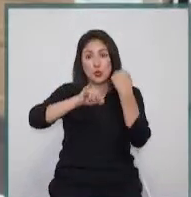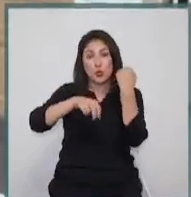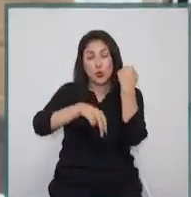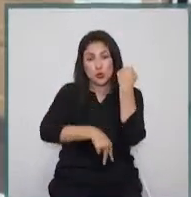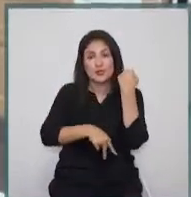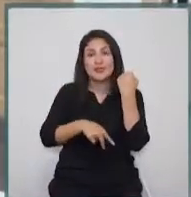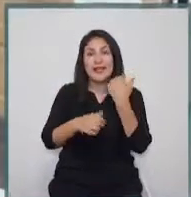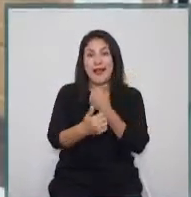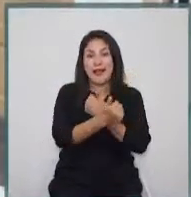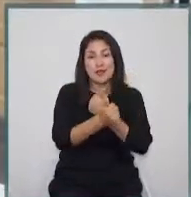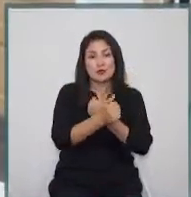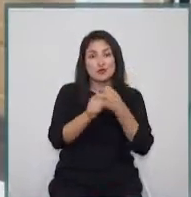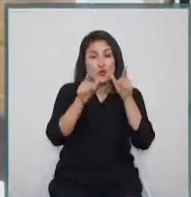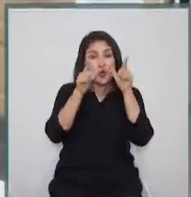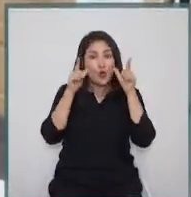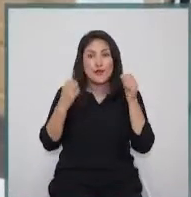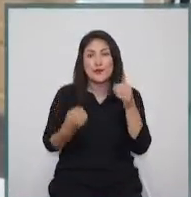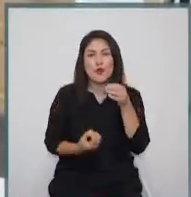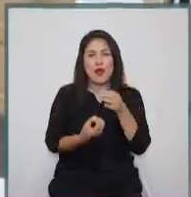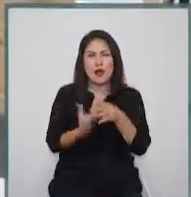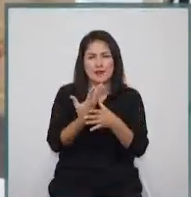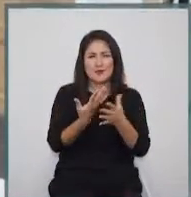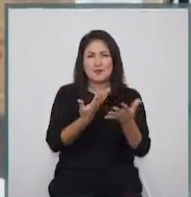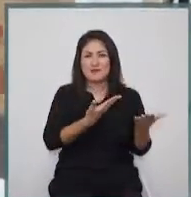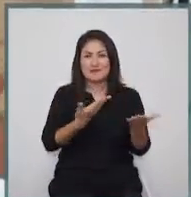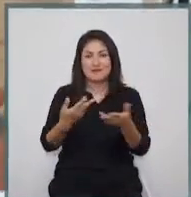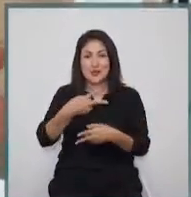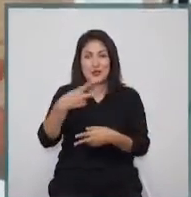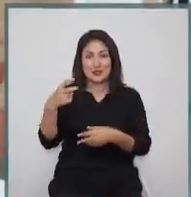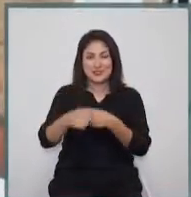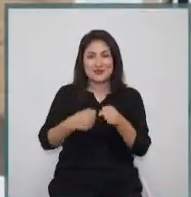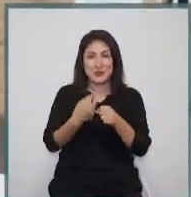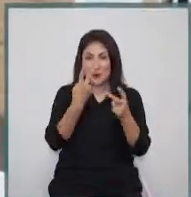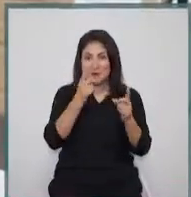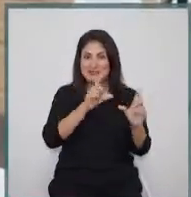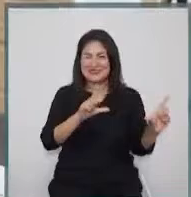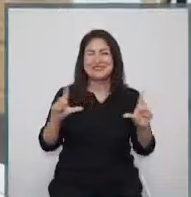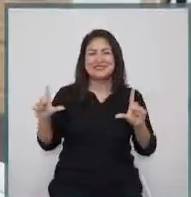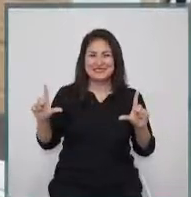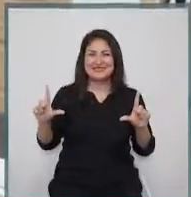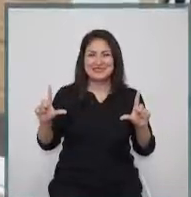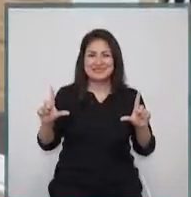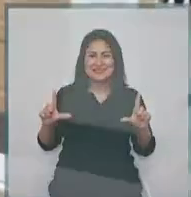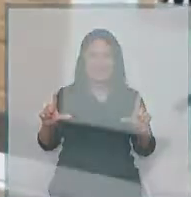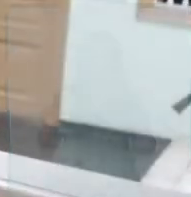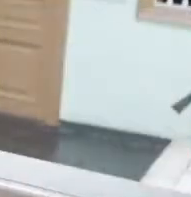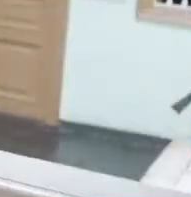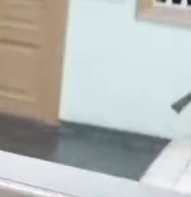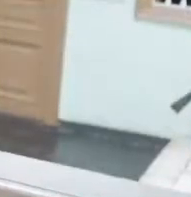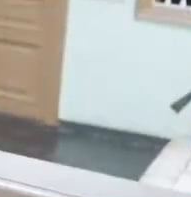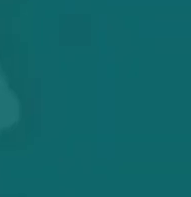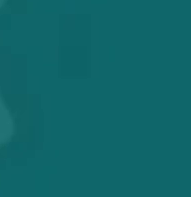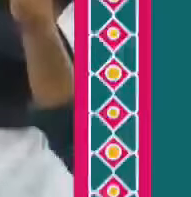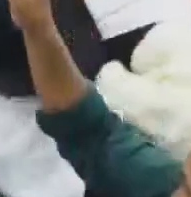Junín, Ayacucho, Loreto y Arequipa, todas en modo bicentenario. La nota a continuación.